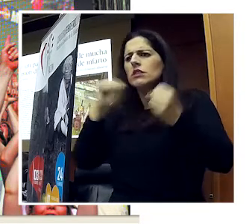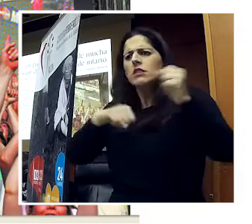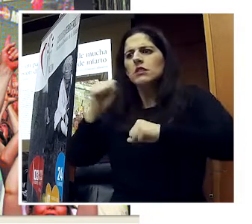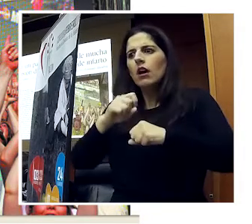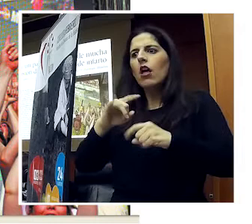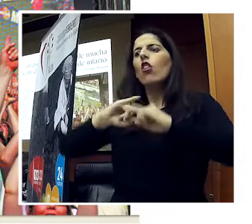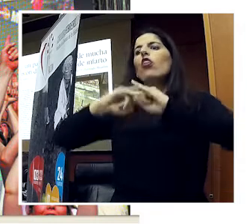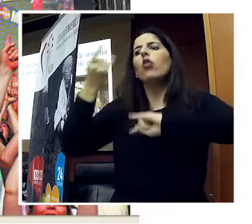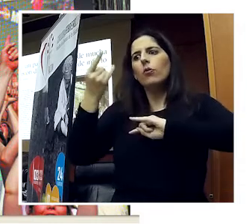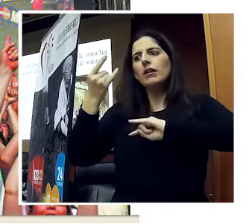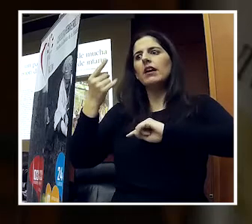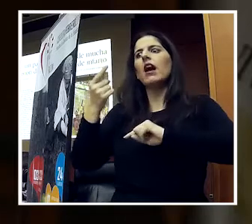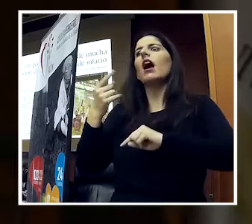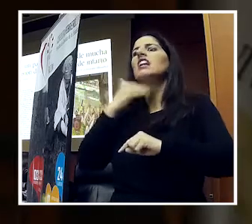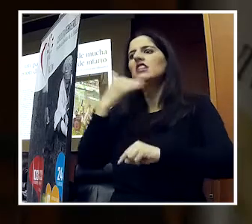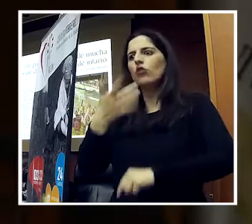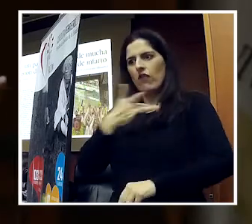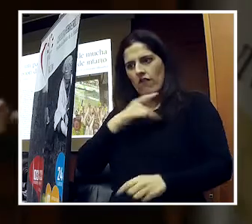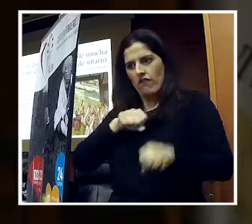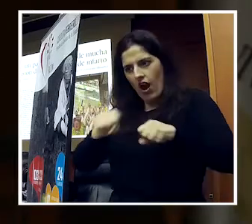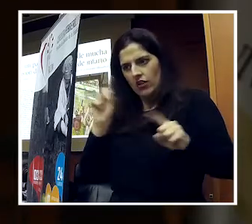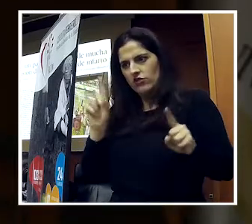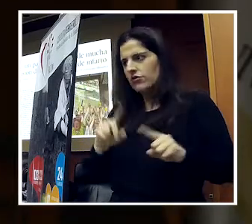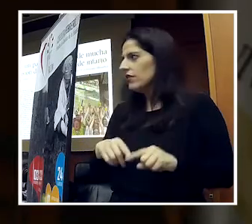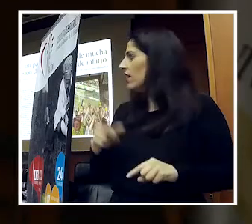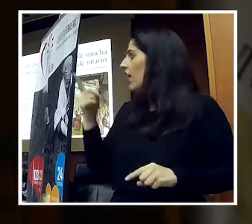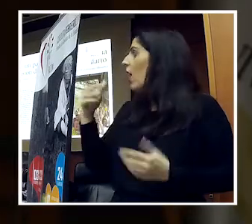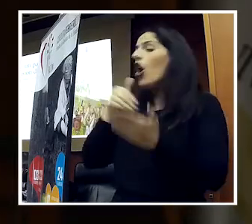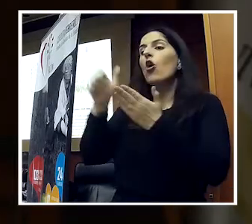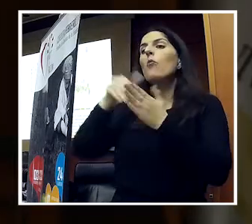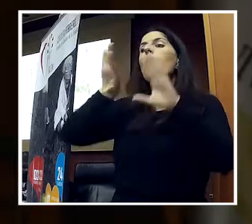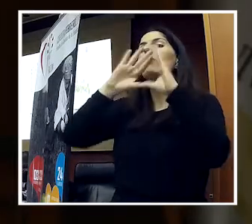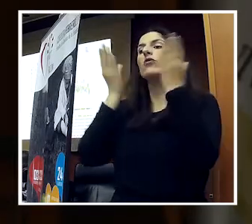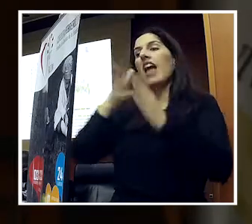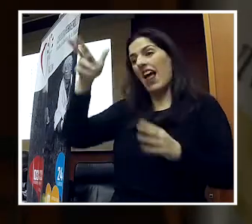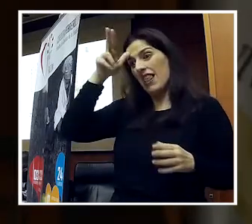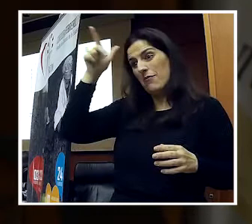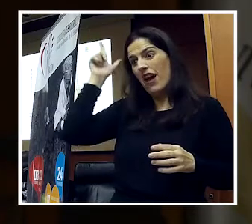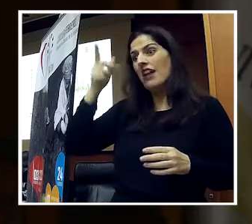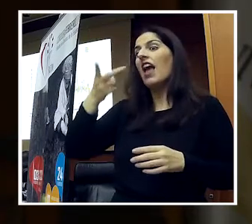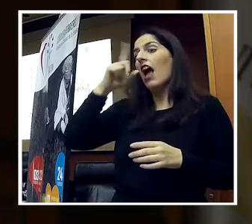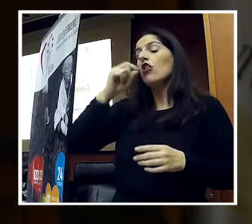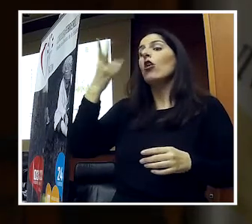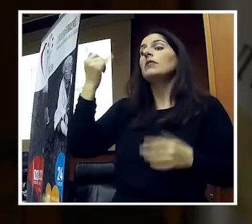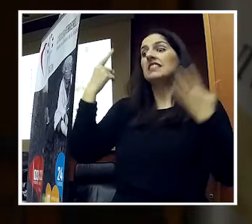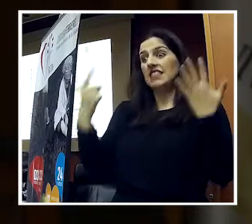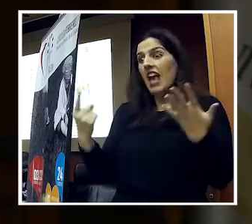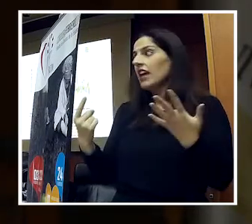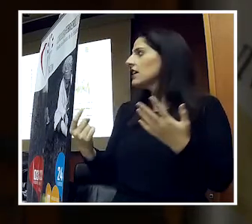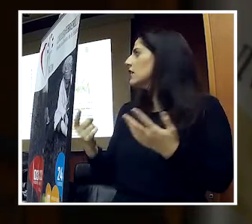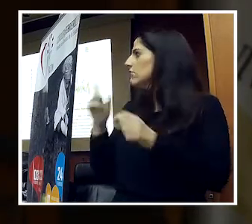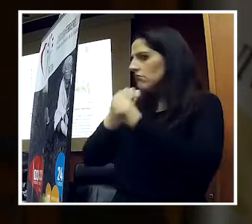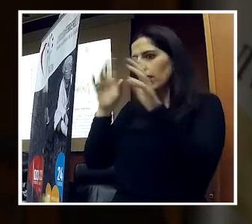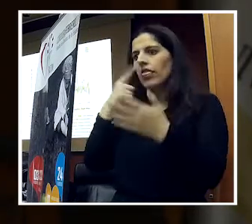duplica el riesgo de infarto, ¿no? Y esto lo demostraron claramente en la Copa Mundial de Alemania en el año 2006, como fijaros que